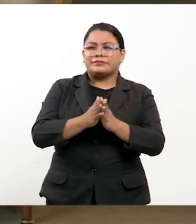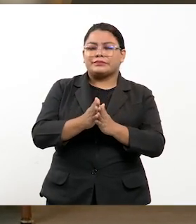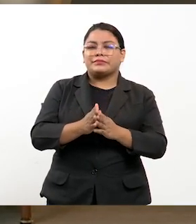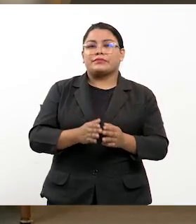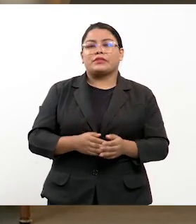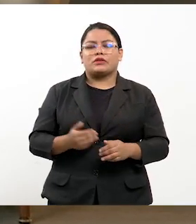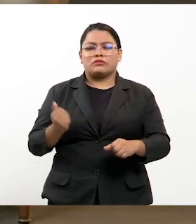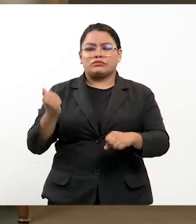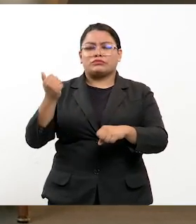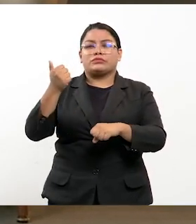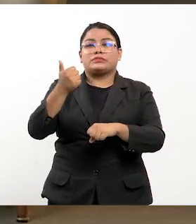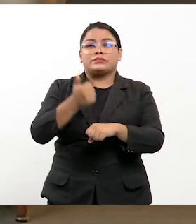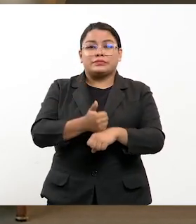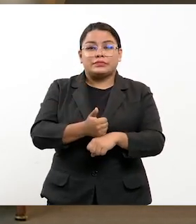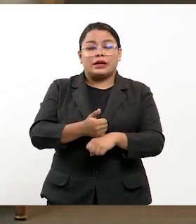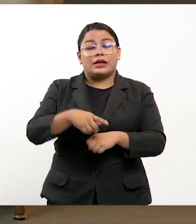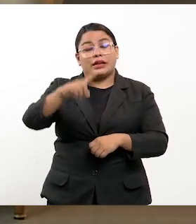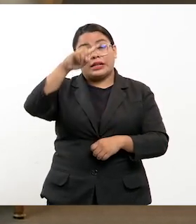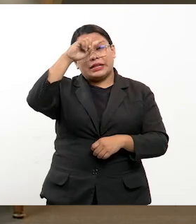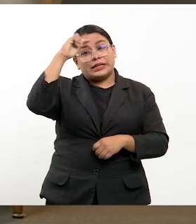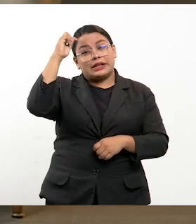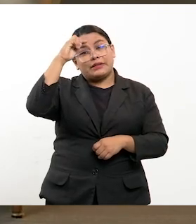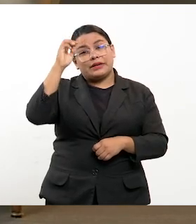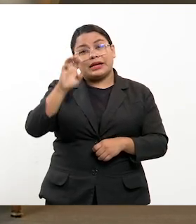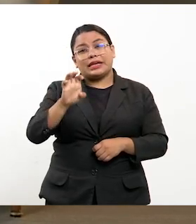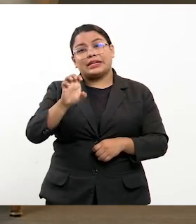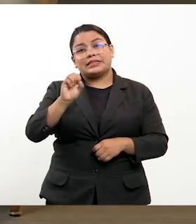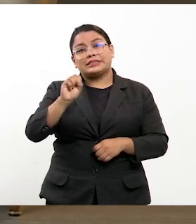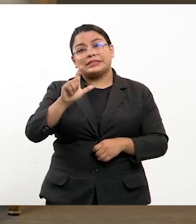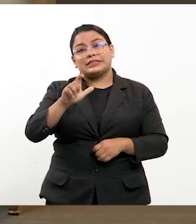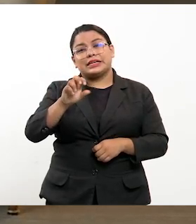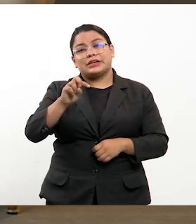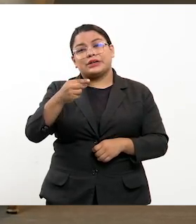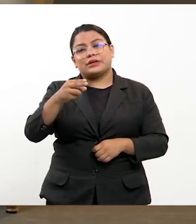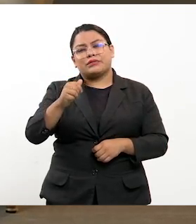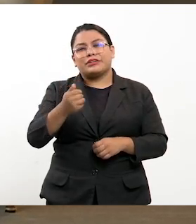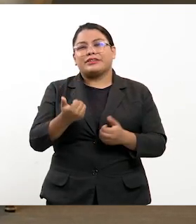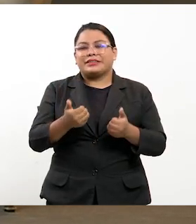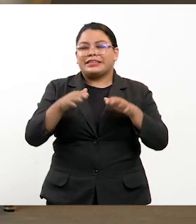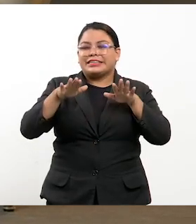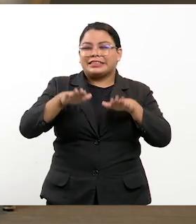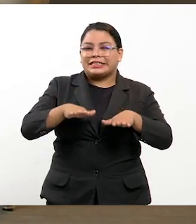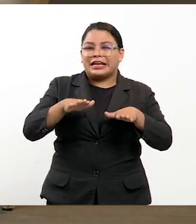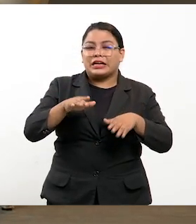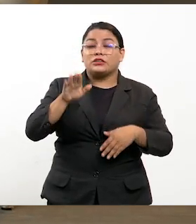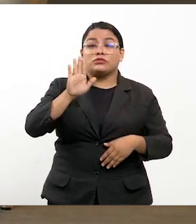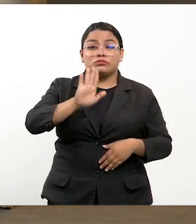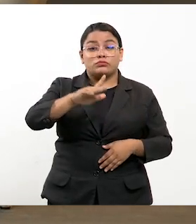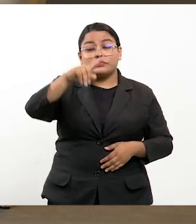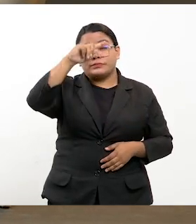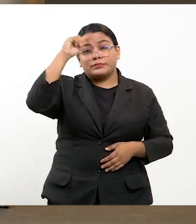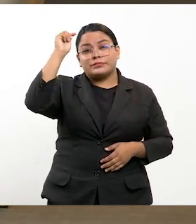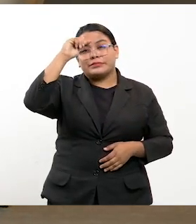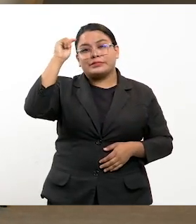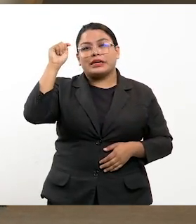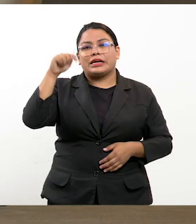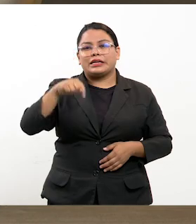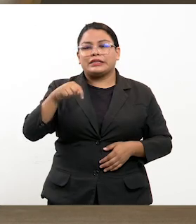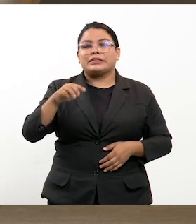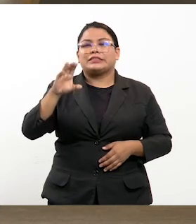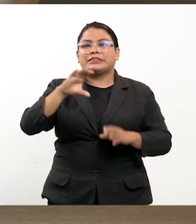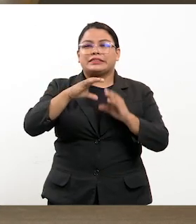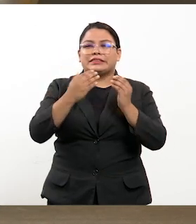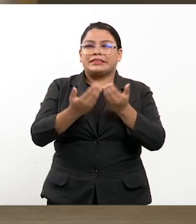como un fundamento para el trabajo de ESLengua. Bueno, Marlene, agradecerle por todo su trabajo hecho en esta jornada